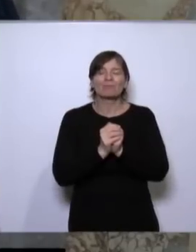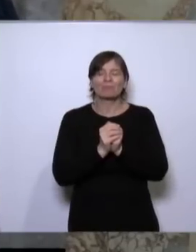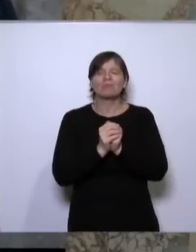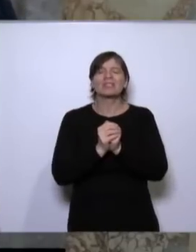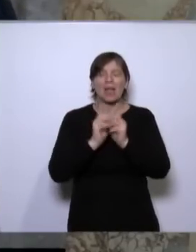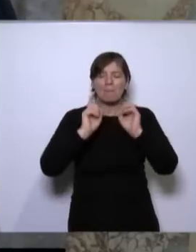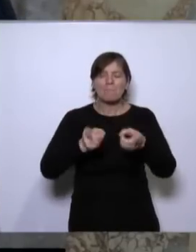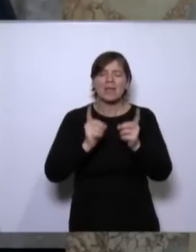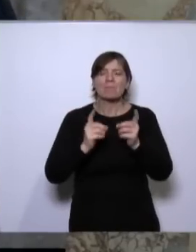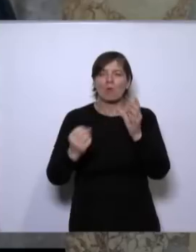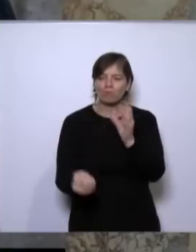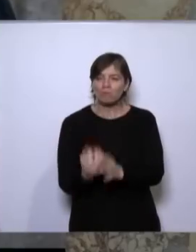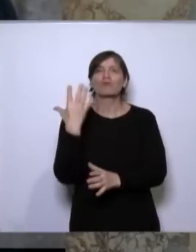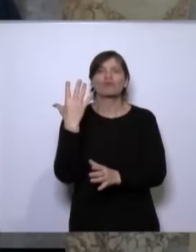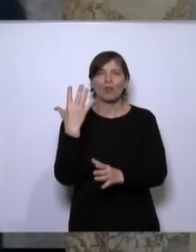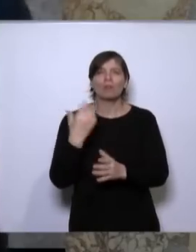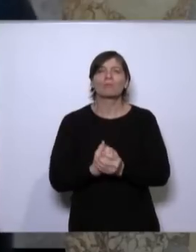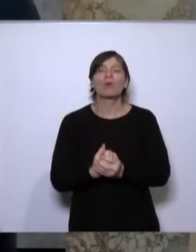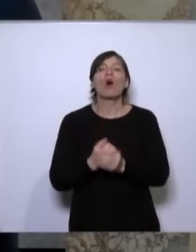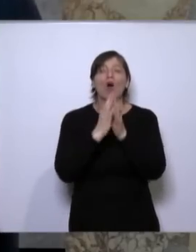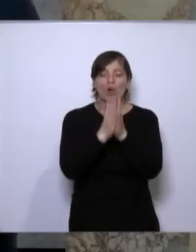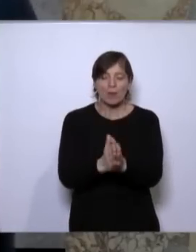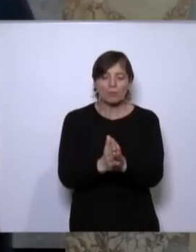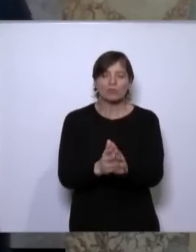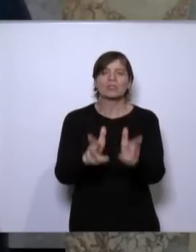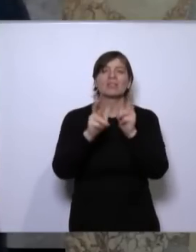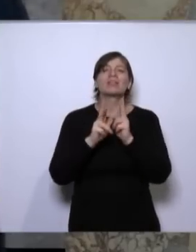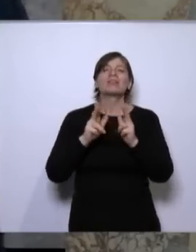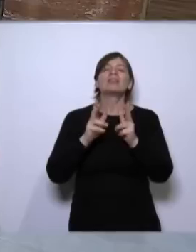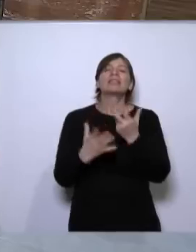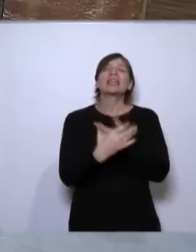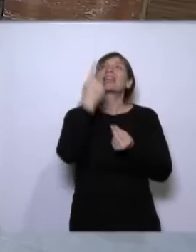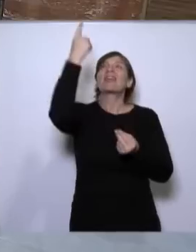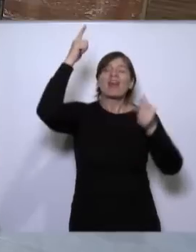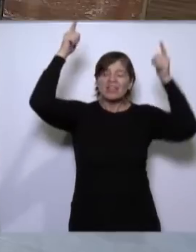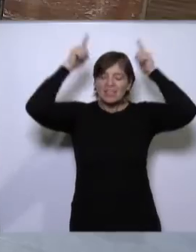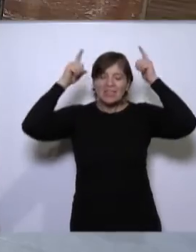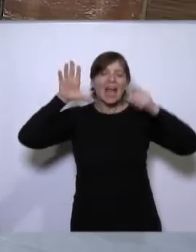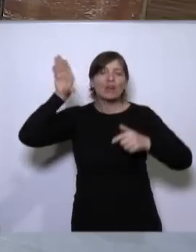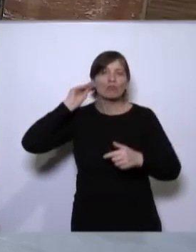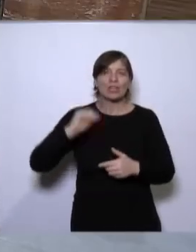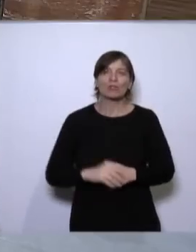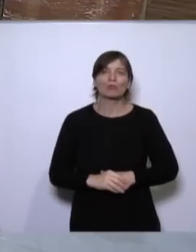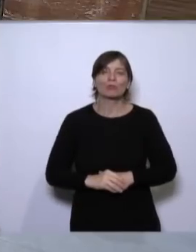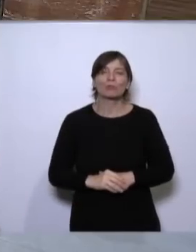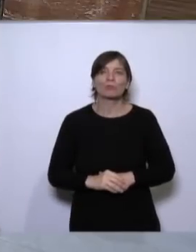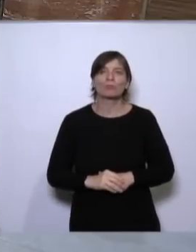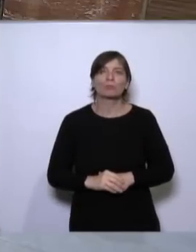desde el mismo acto fundacional. Oremos. Trinidad Santa,